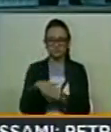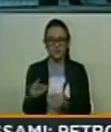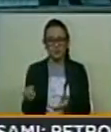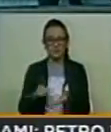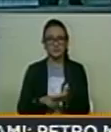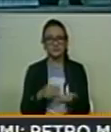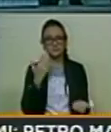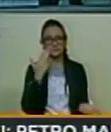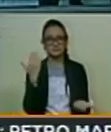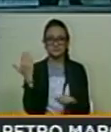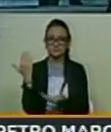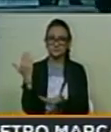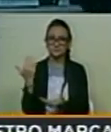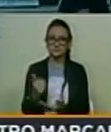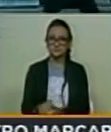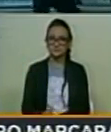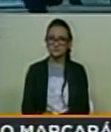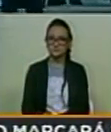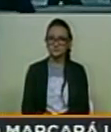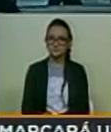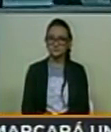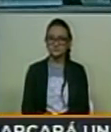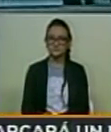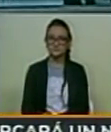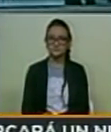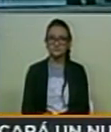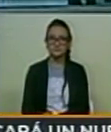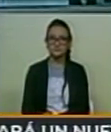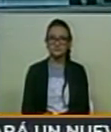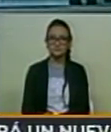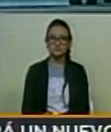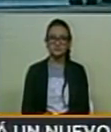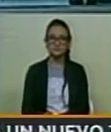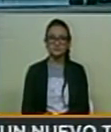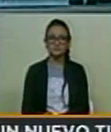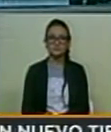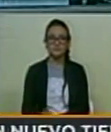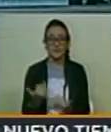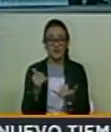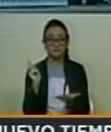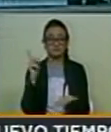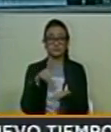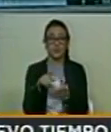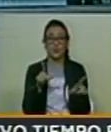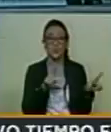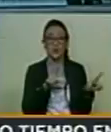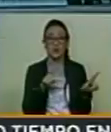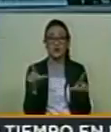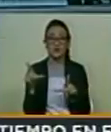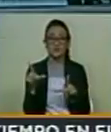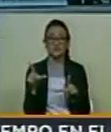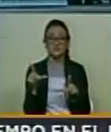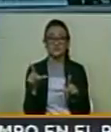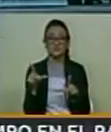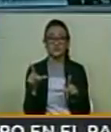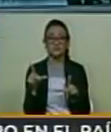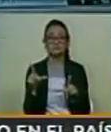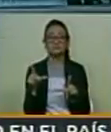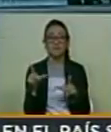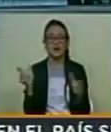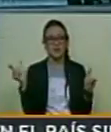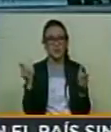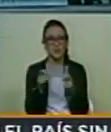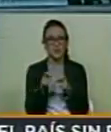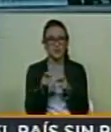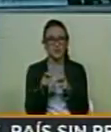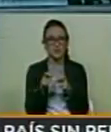y el MAS, organizaciones que han postulado y firmaron ayer este acuerdo para las elecciones presidenciales, que son ahora el